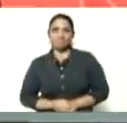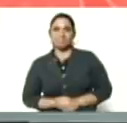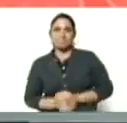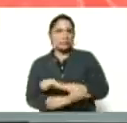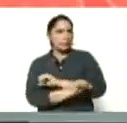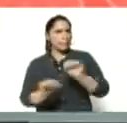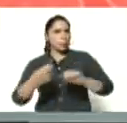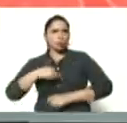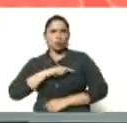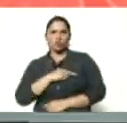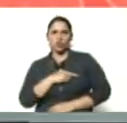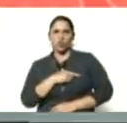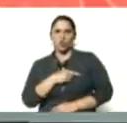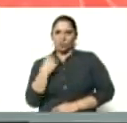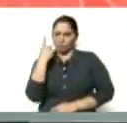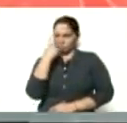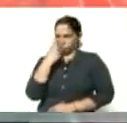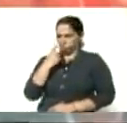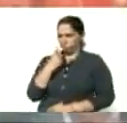Tampoco nos íbamos a amargar por eso.